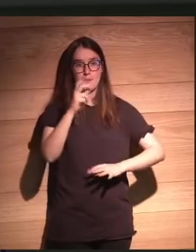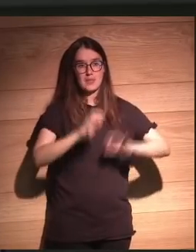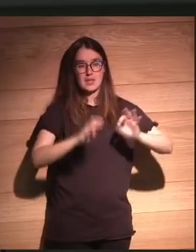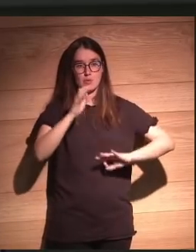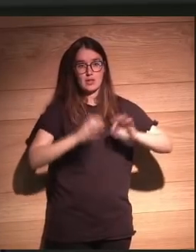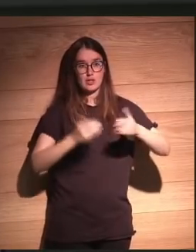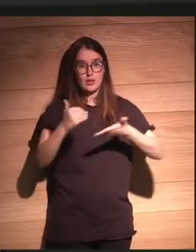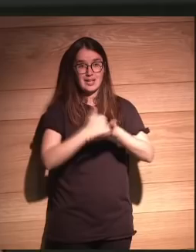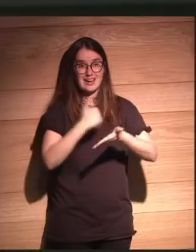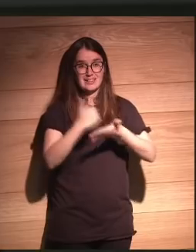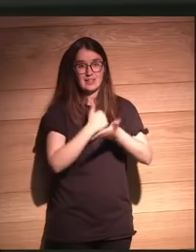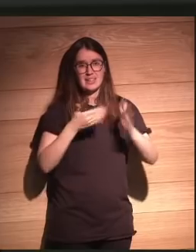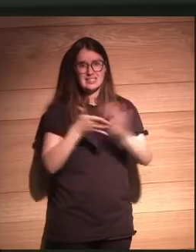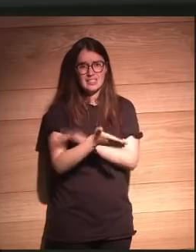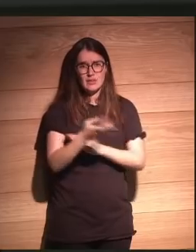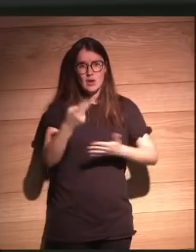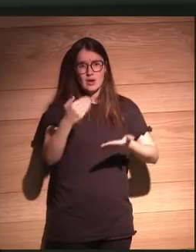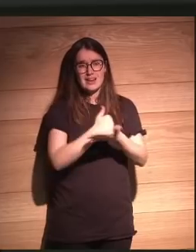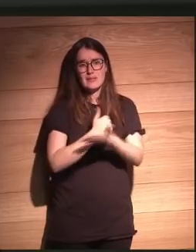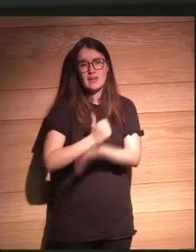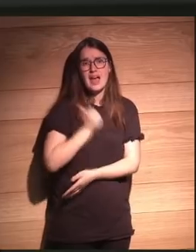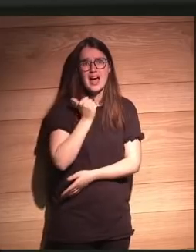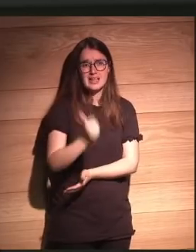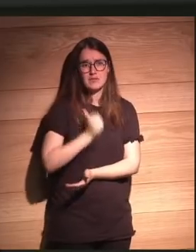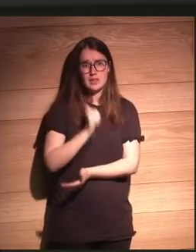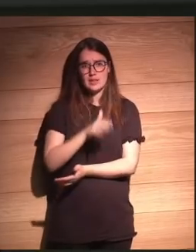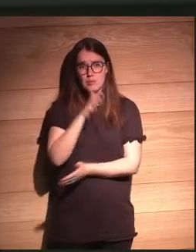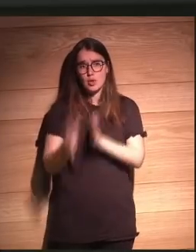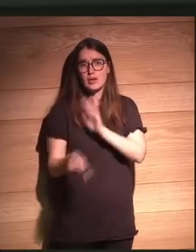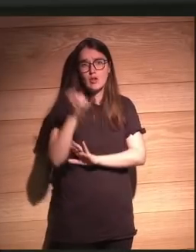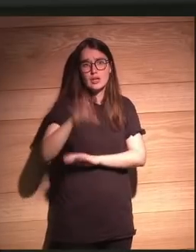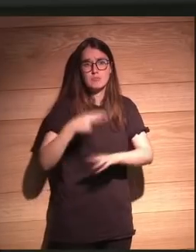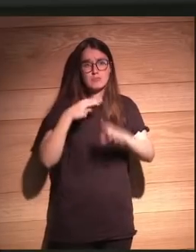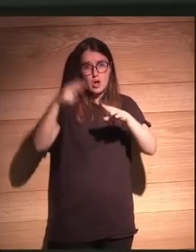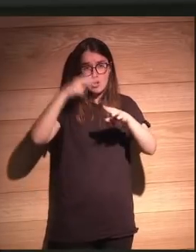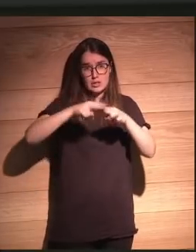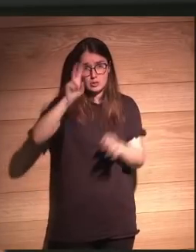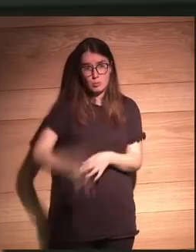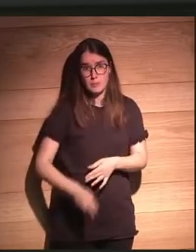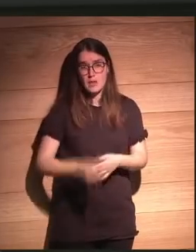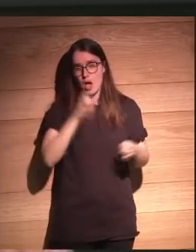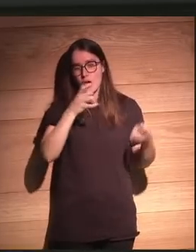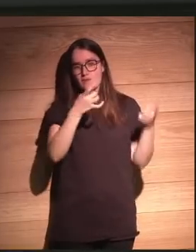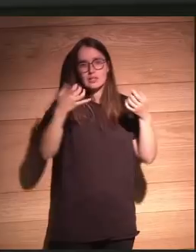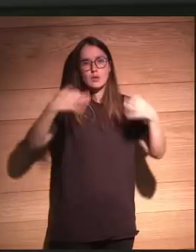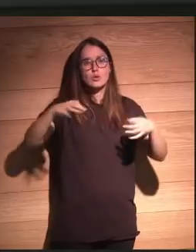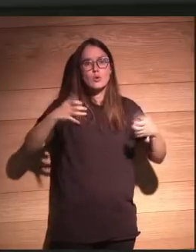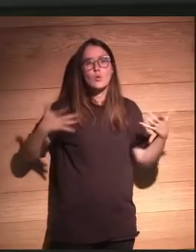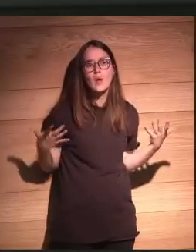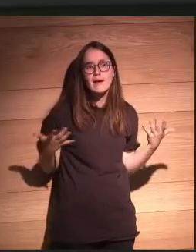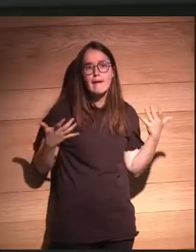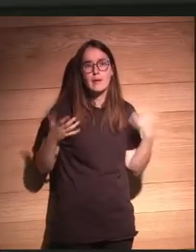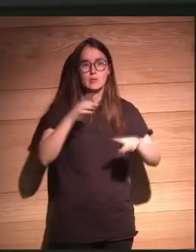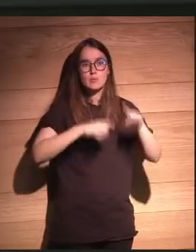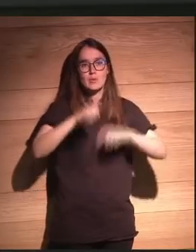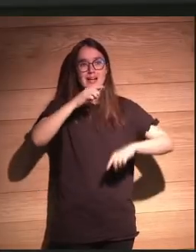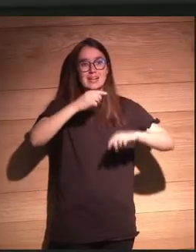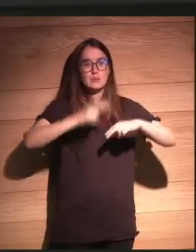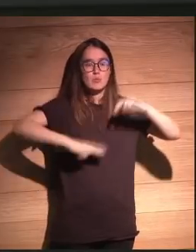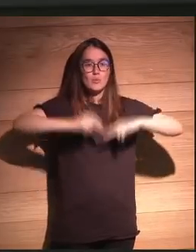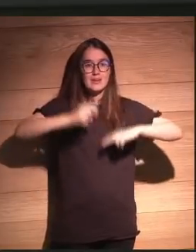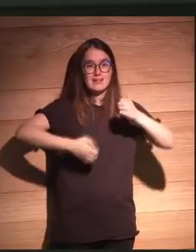de su rentabilidad iba a ser una rentabilidad artificial creada políticamente. Ahora solo faltaba las burbujas inmobiliarias funcionan a través